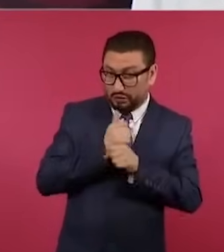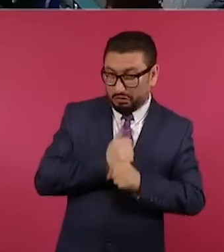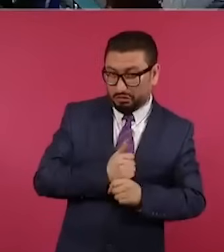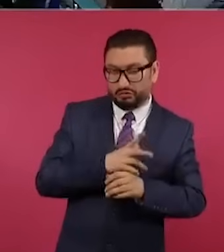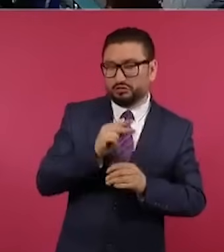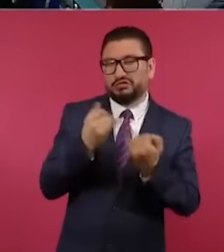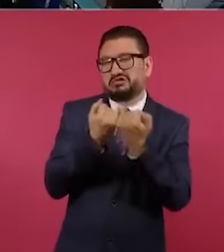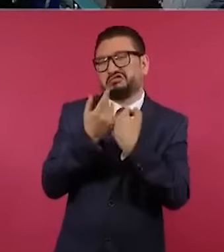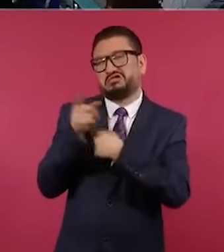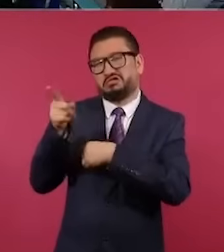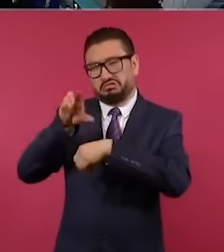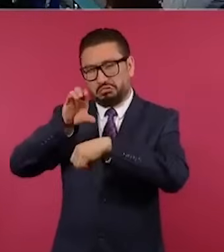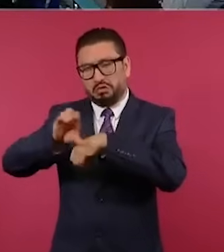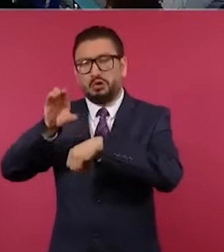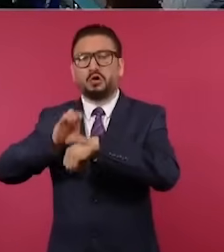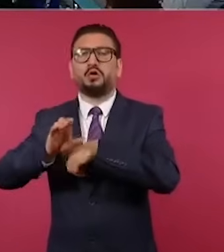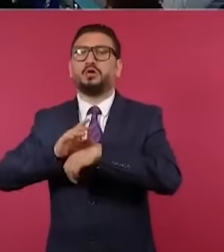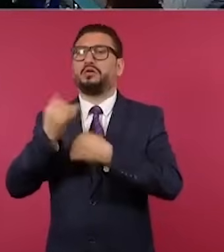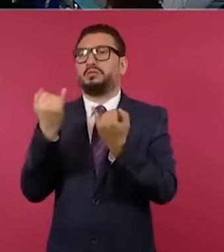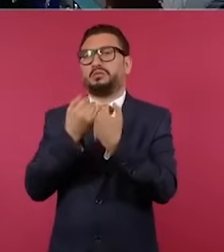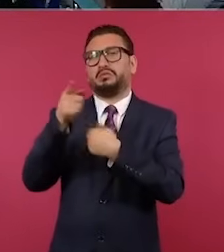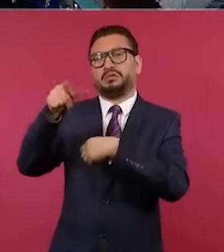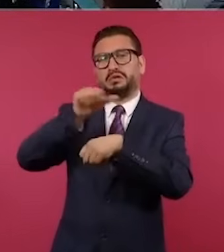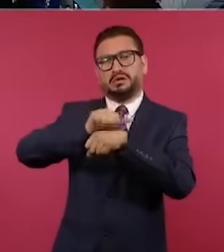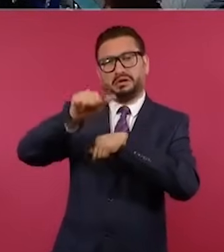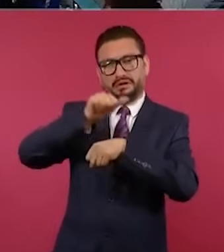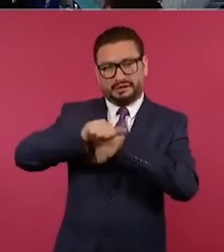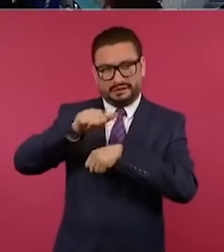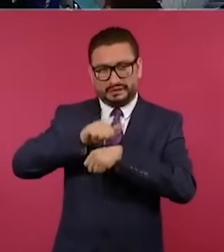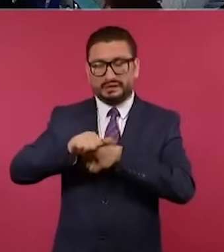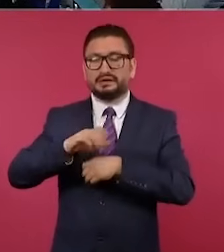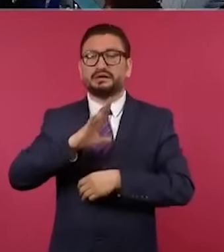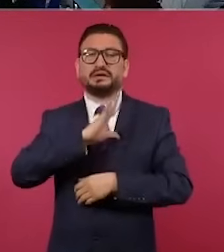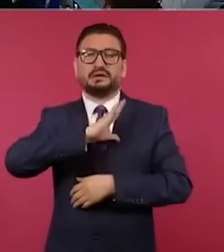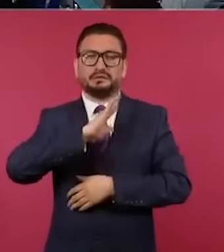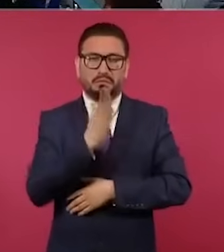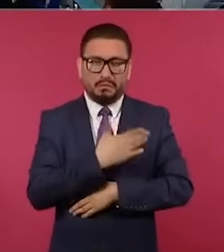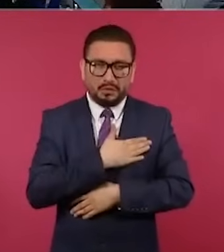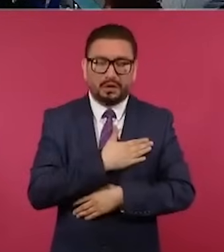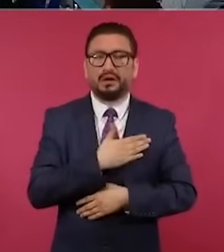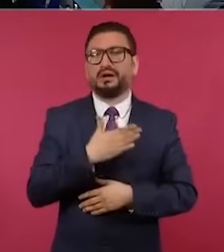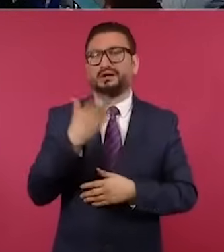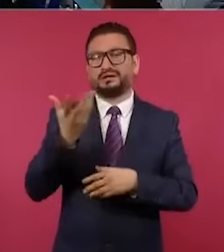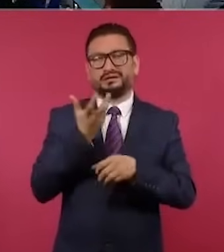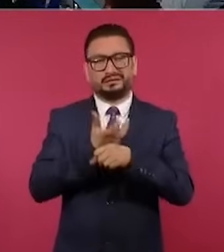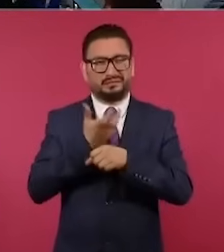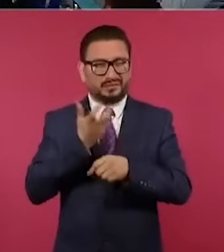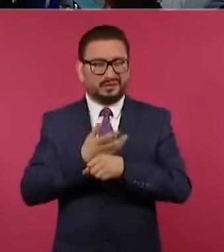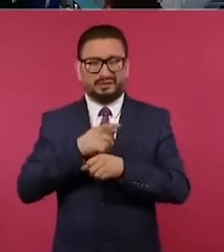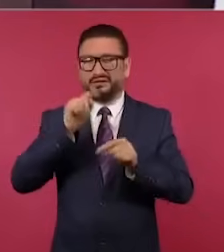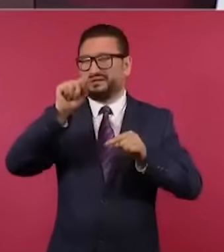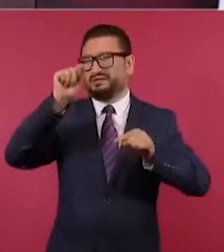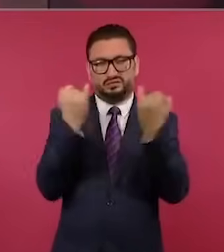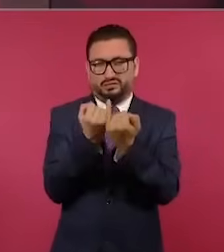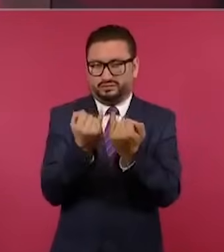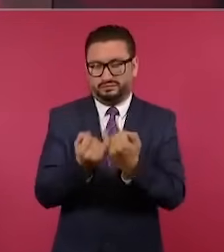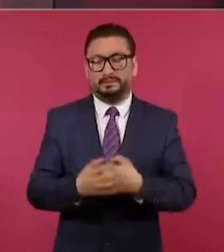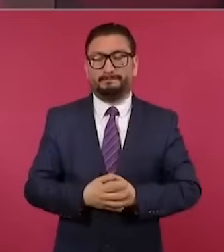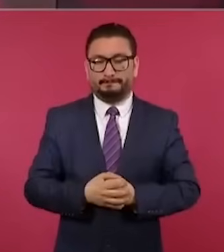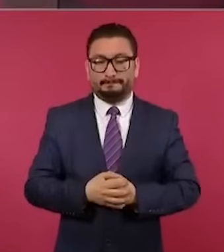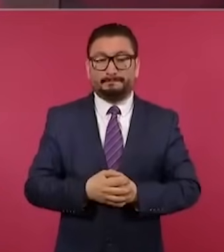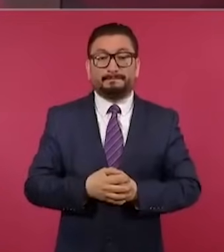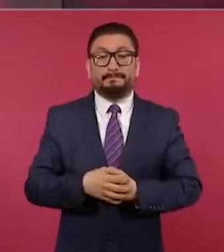en Colombia, en Argentina, en España, en Estados Unidos, en todos lados.